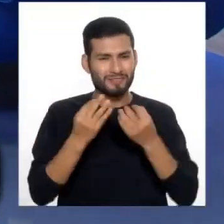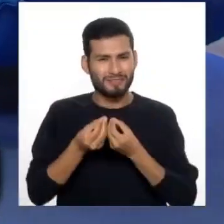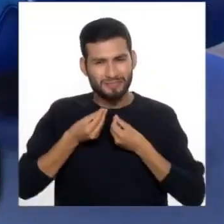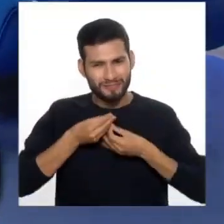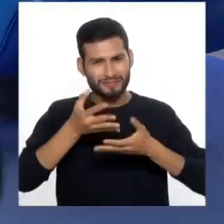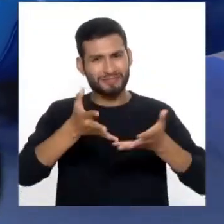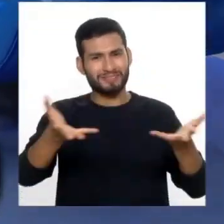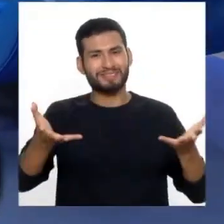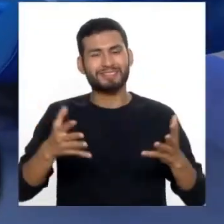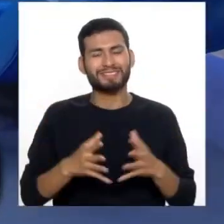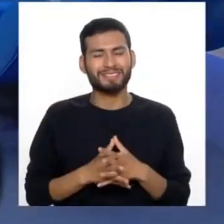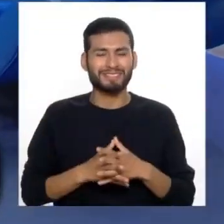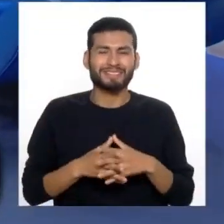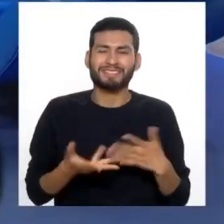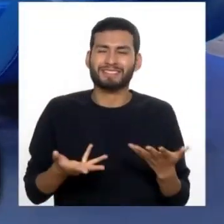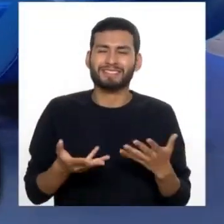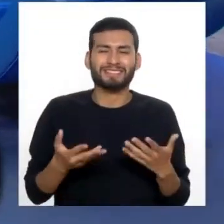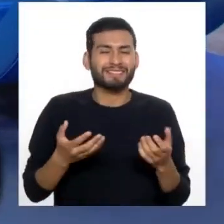familias,